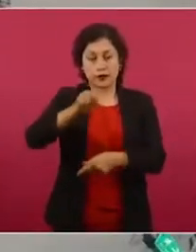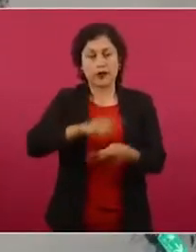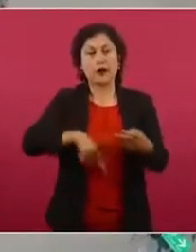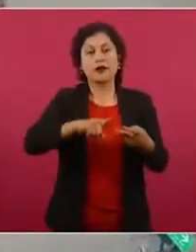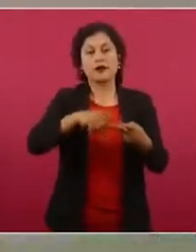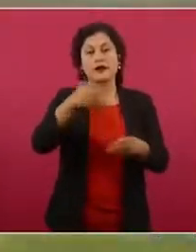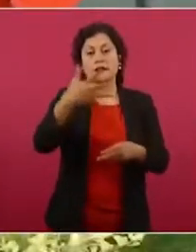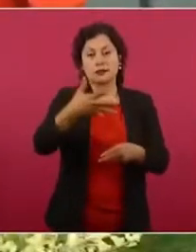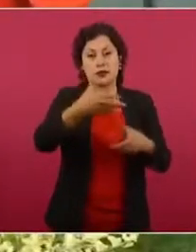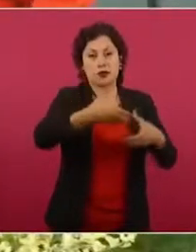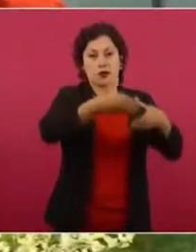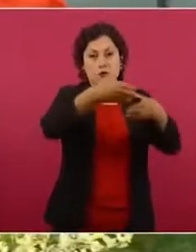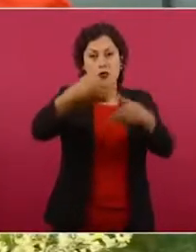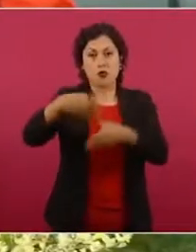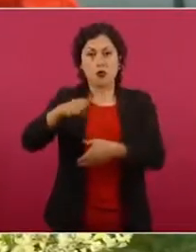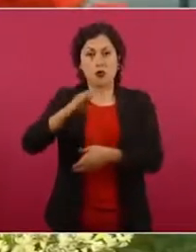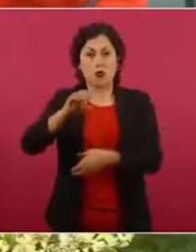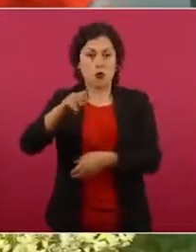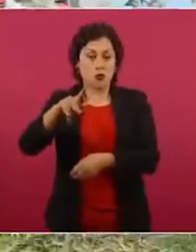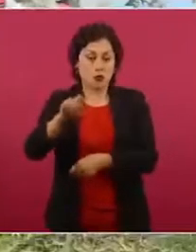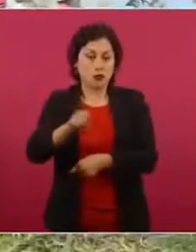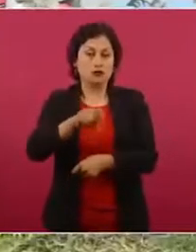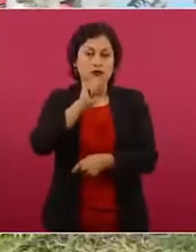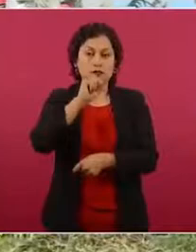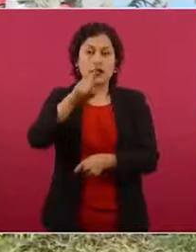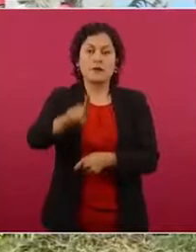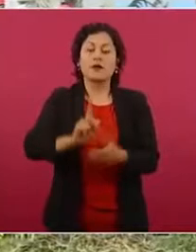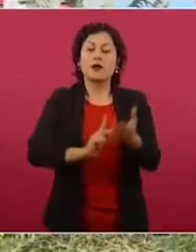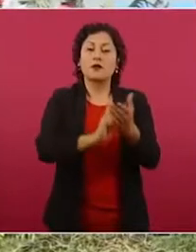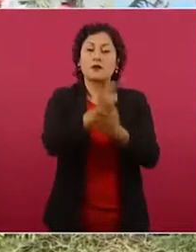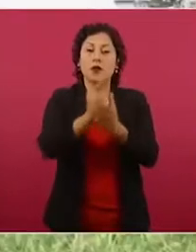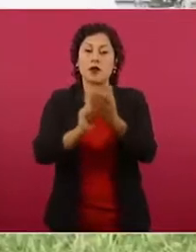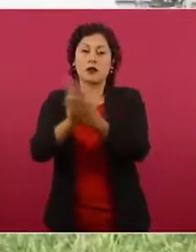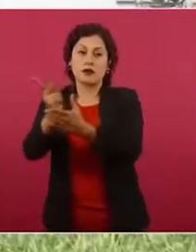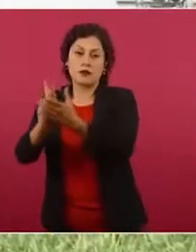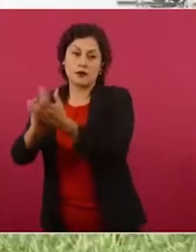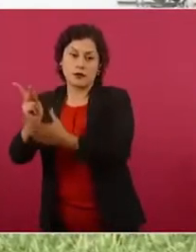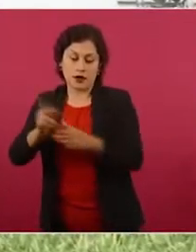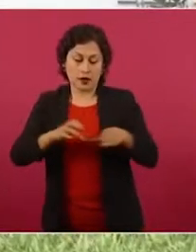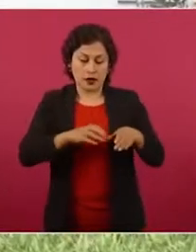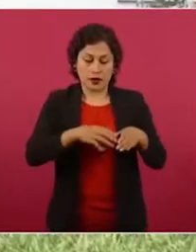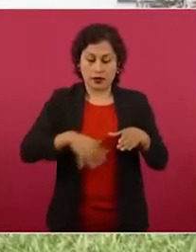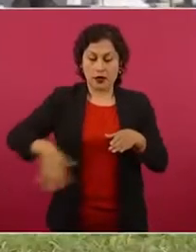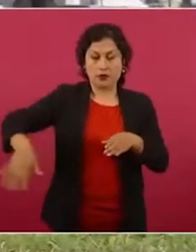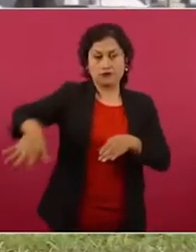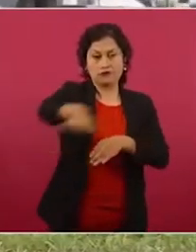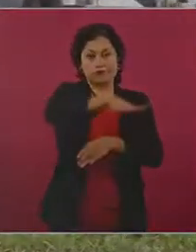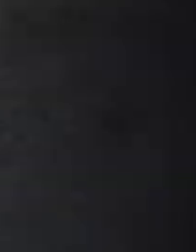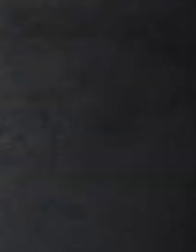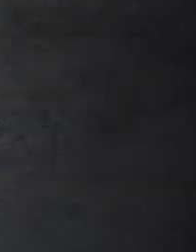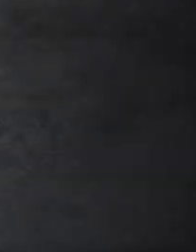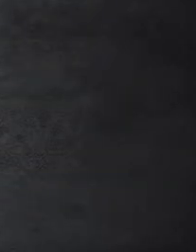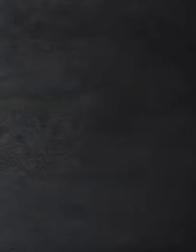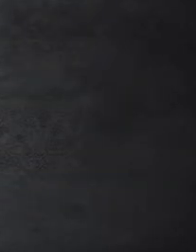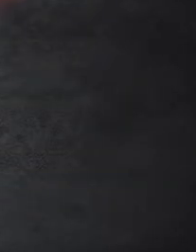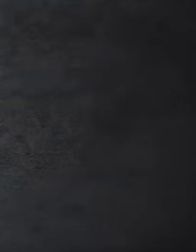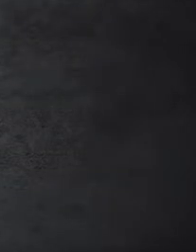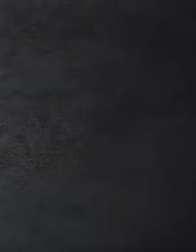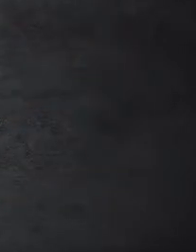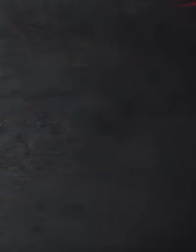casas de bombas. Continúa el traslado de plantas de ornato desde el vivero hasta las áreas verdes de la refinería.